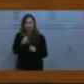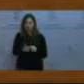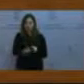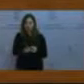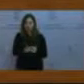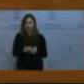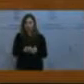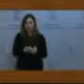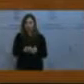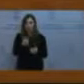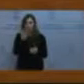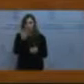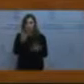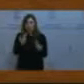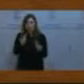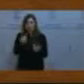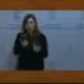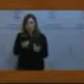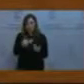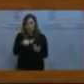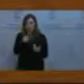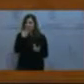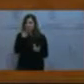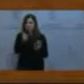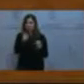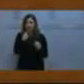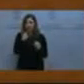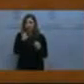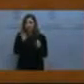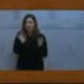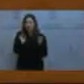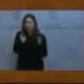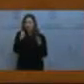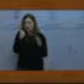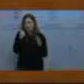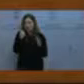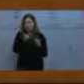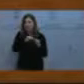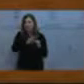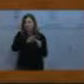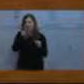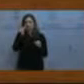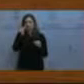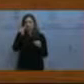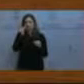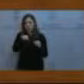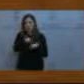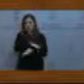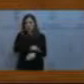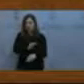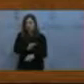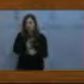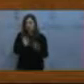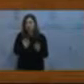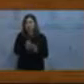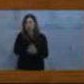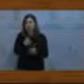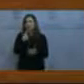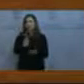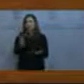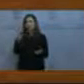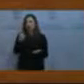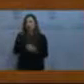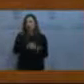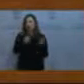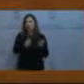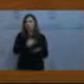decir que es lo habitual en el señor Fernández y en su Gobierno. Y vuelvo a insistir, yo creo que ustedes lo que quieren trasladar es que aquí